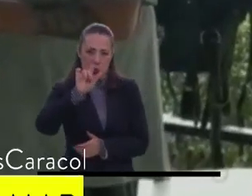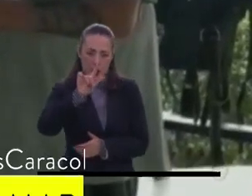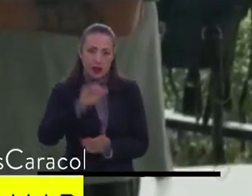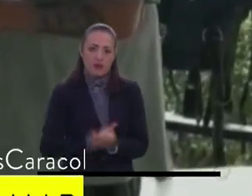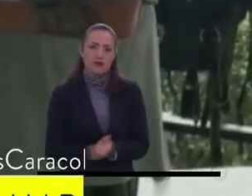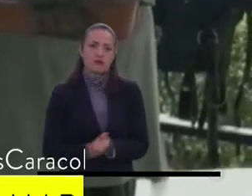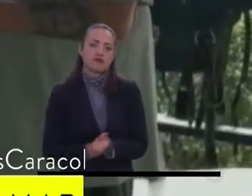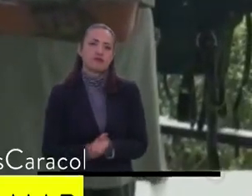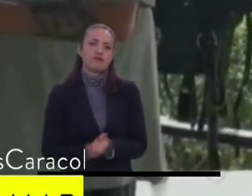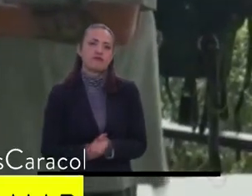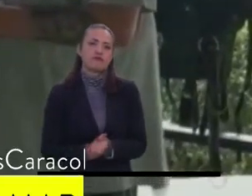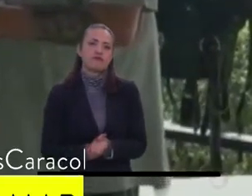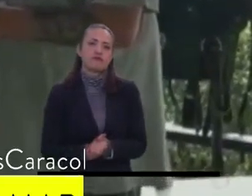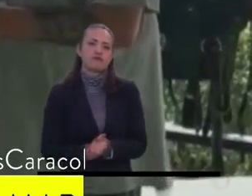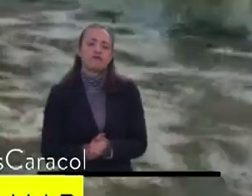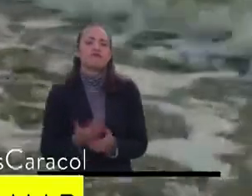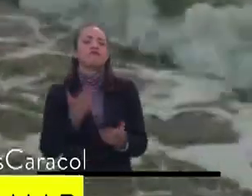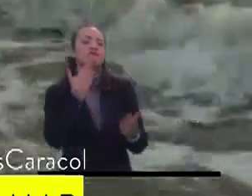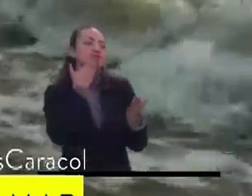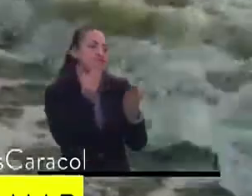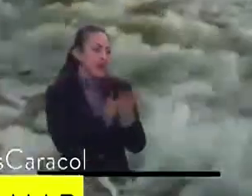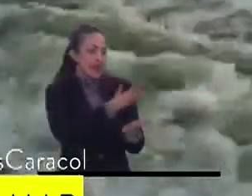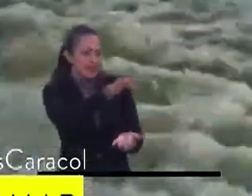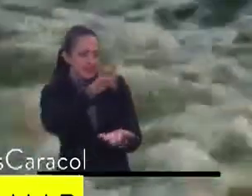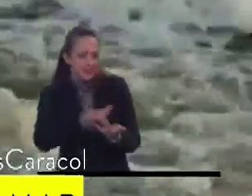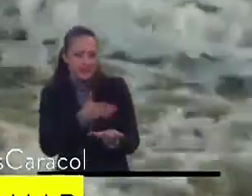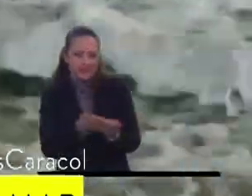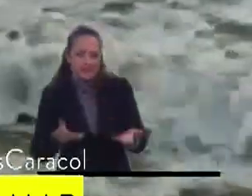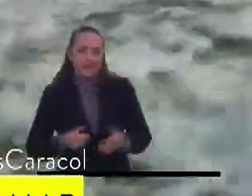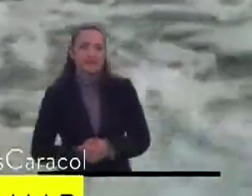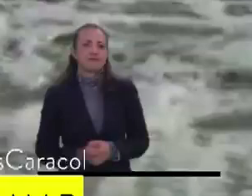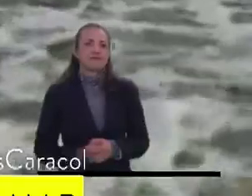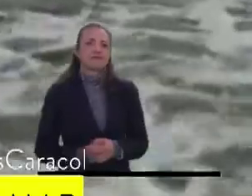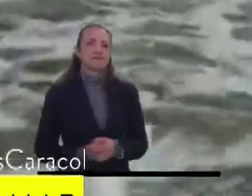agradecerle y pues felicitarlo por estar acá.